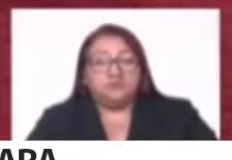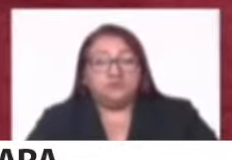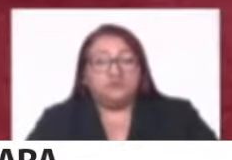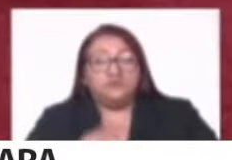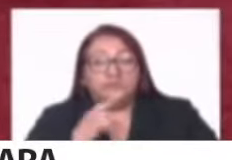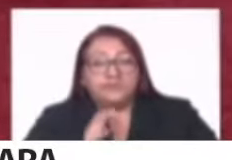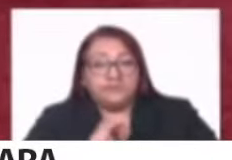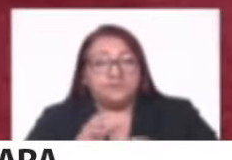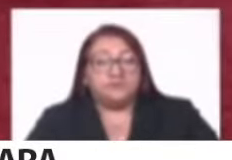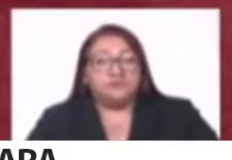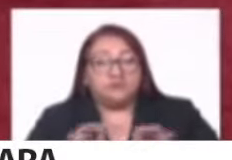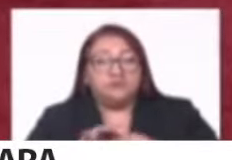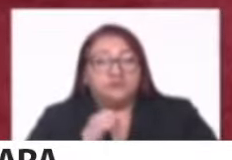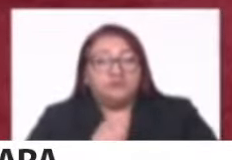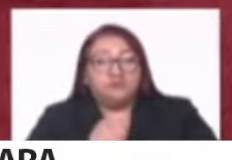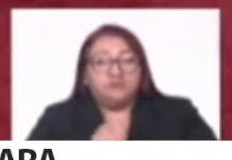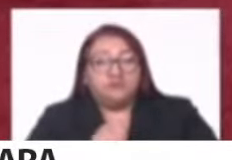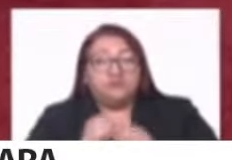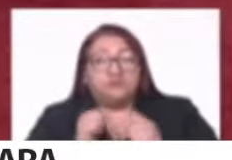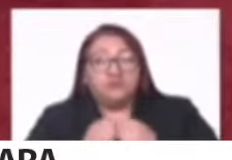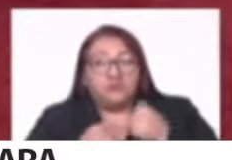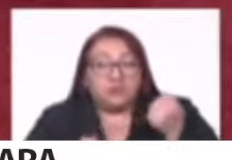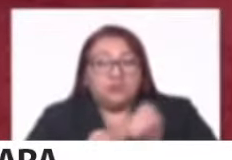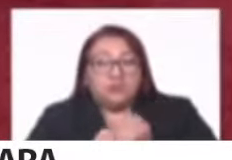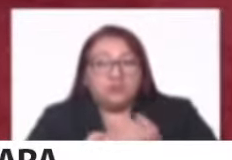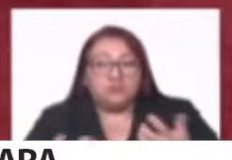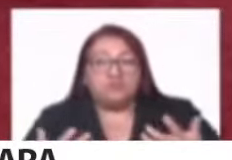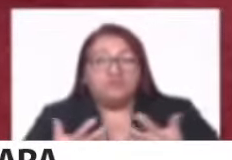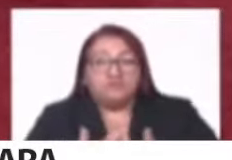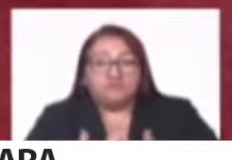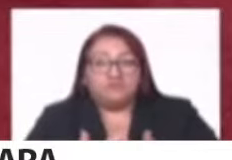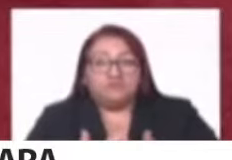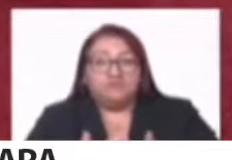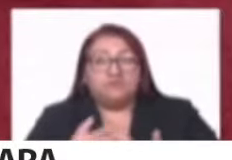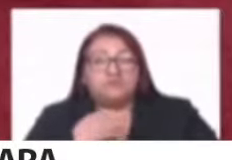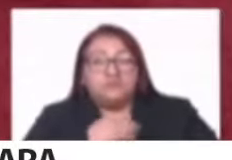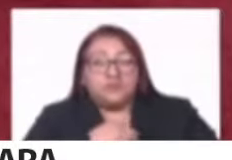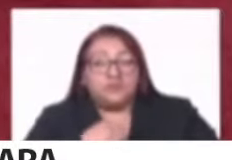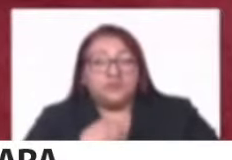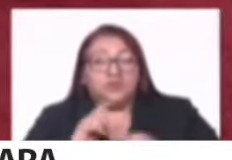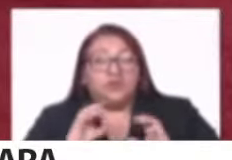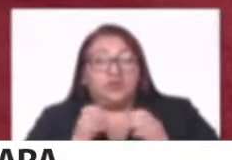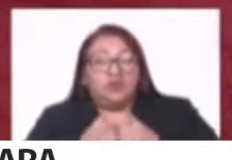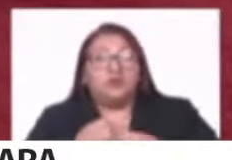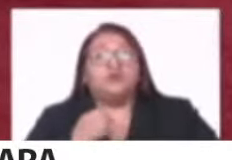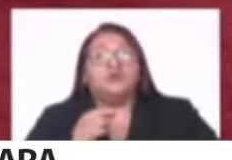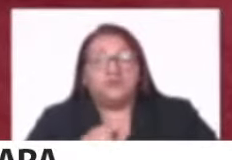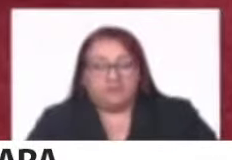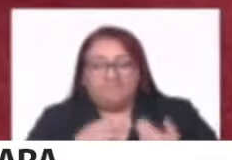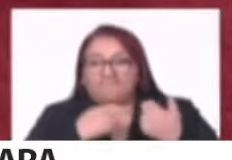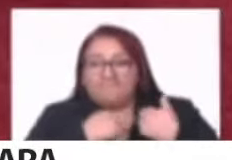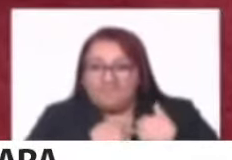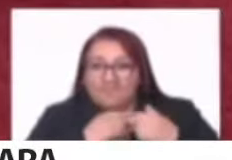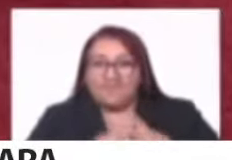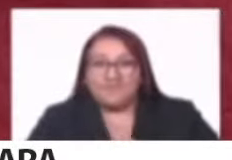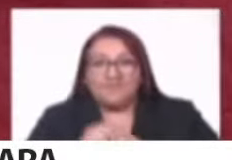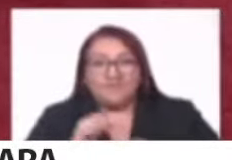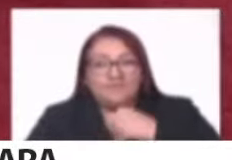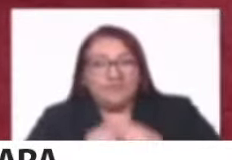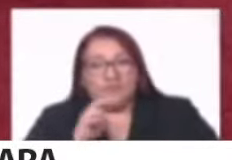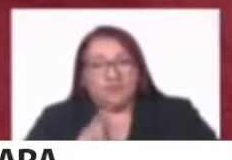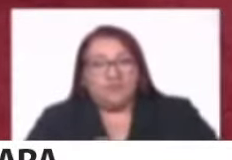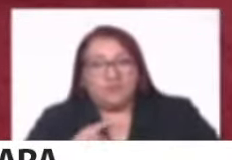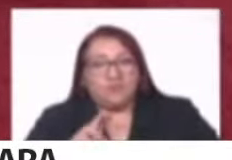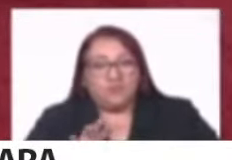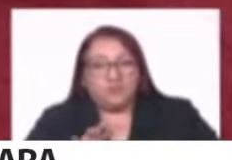organismo técnico trabajado en una estrecha colaboración entre el Poder Ejecutivo y el Legislativo, se encargará también, a partir del año